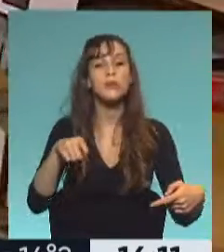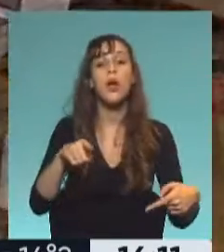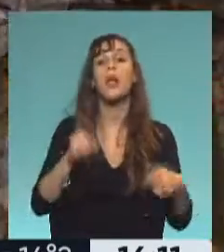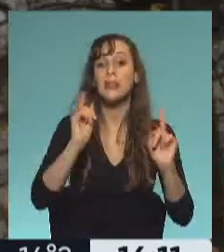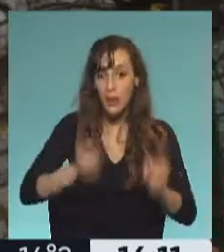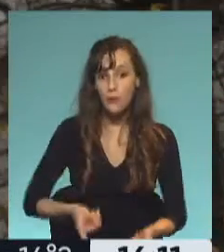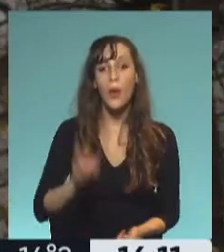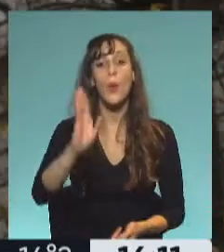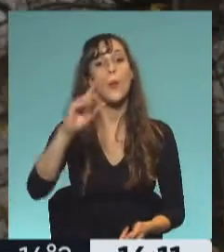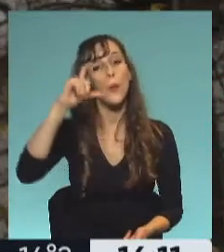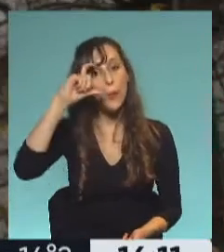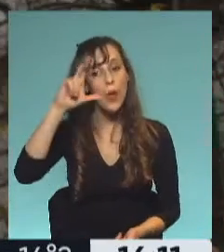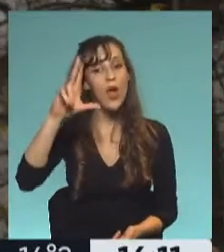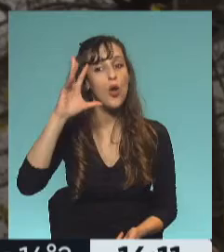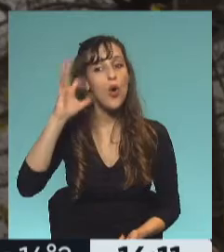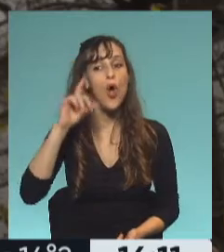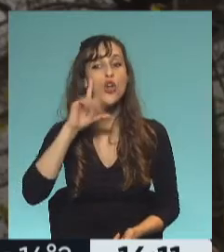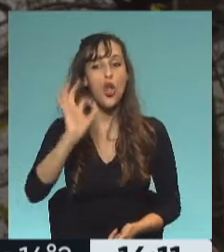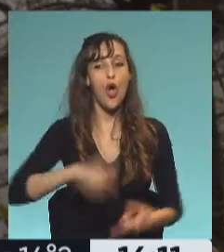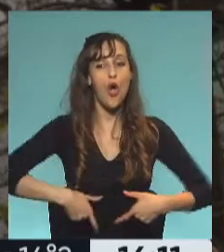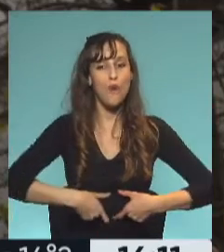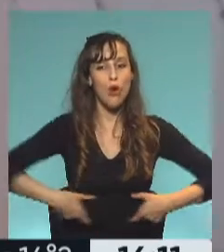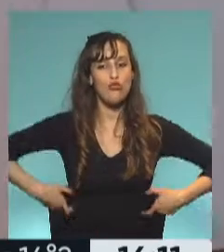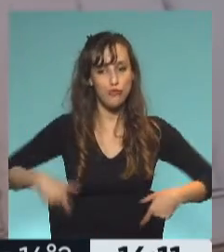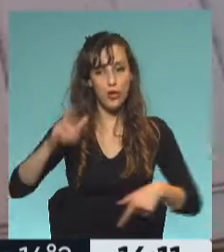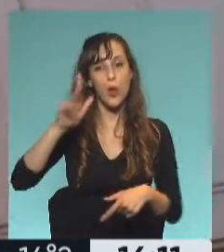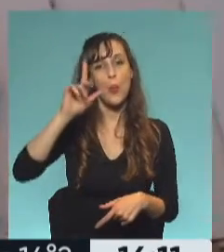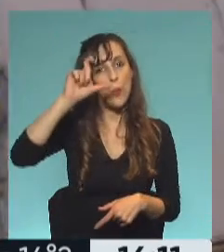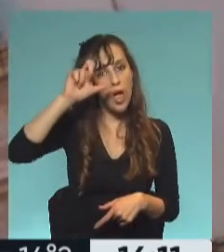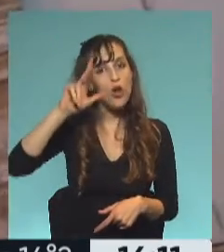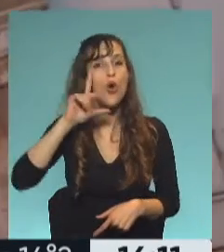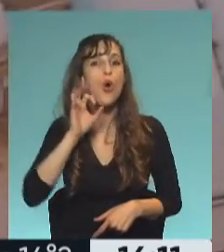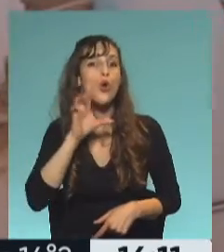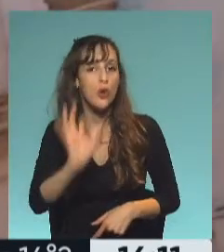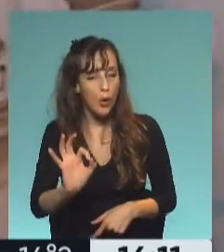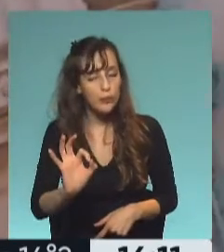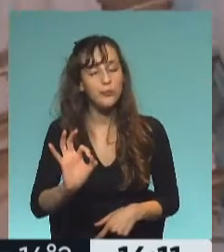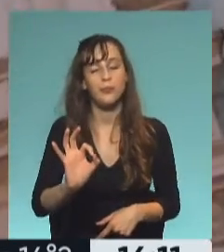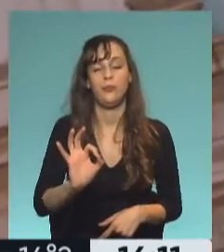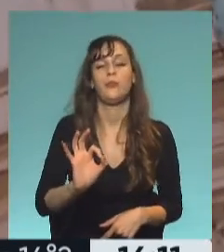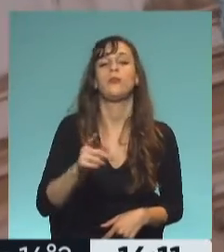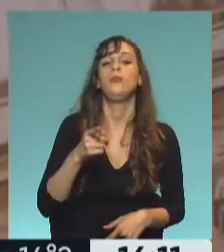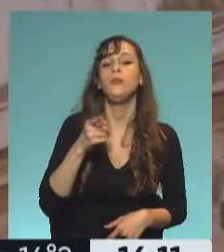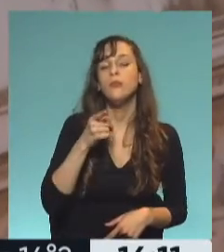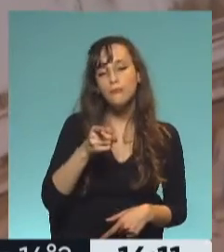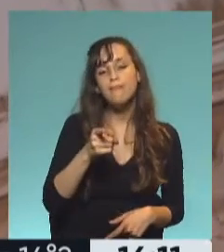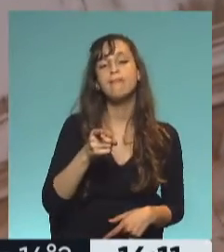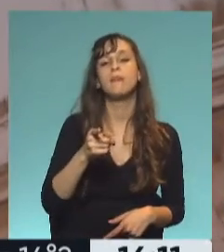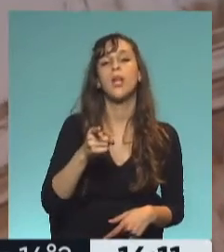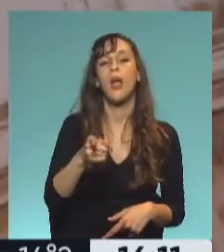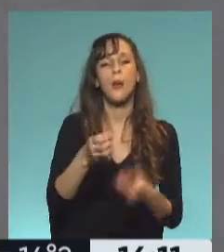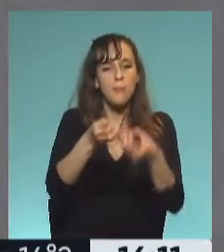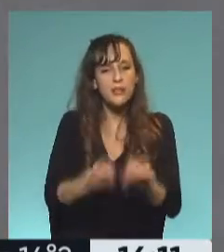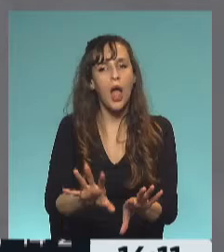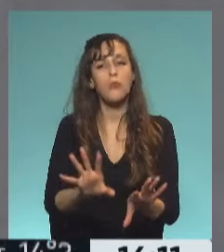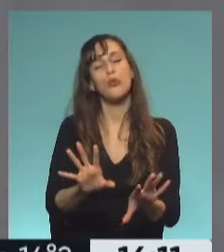Bergoglio. Claro. Porque había ya un precontrato con esta empresa. Así que empezamos toda una tratativa que duró